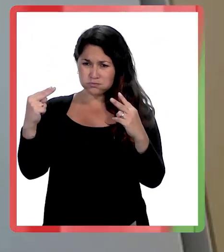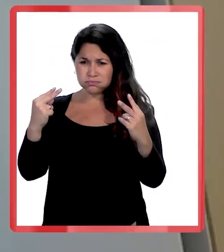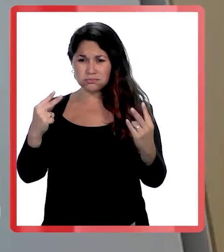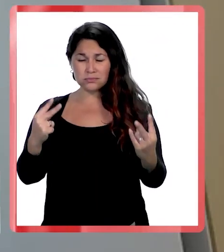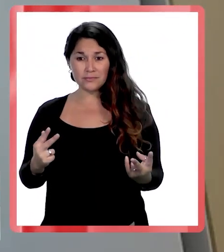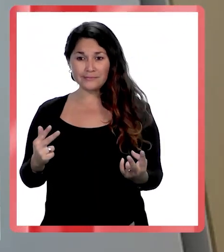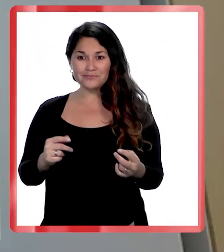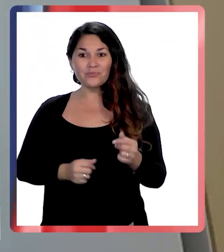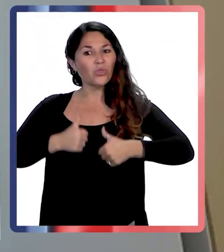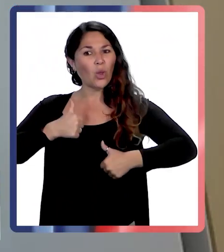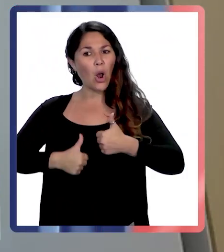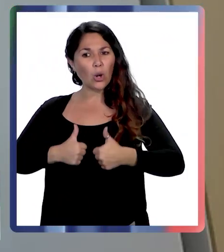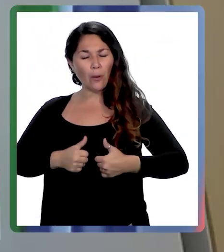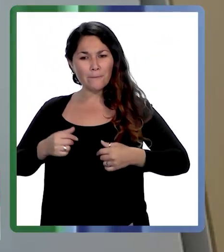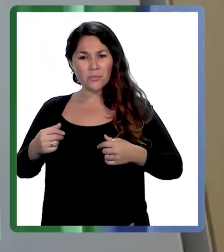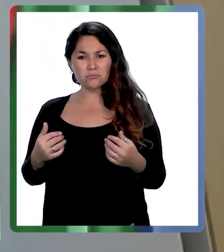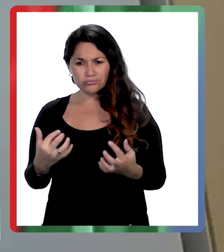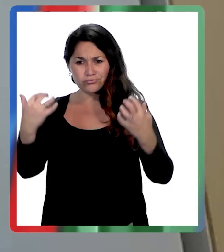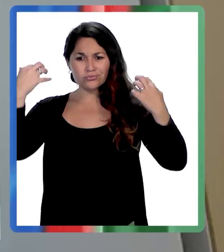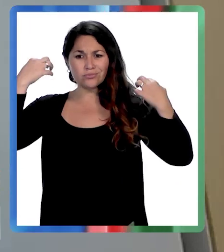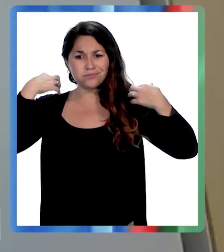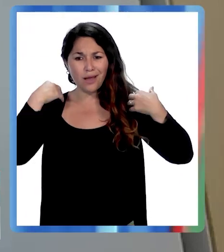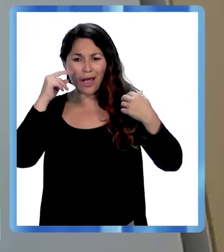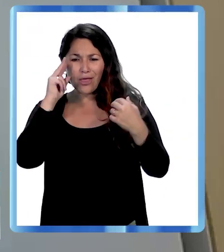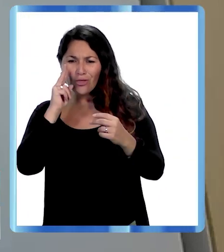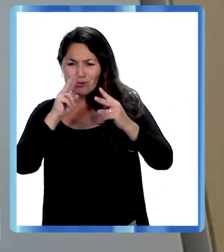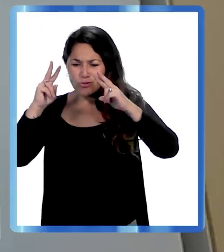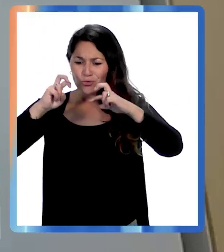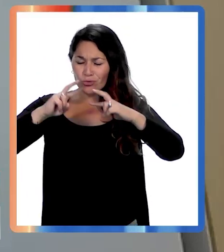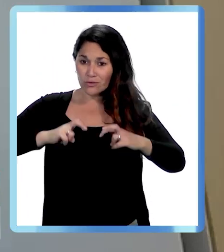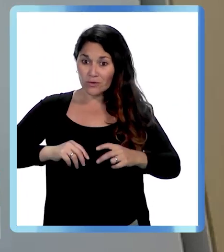sobre todo los profesionales que se dedican a cáncer.